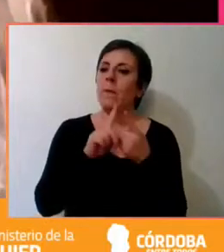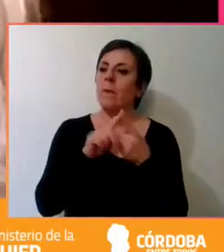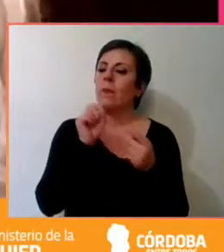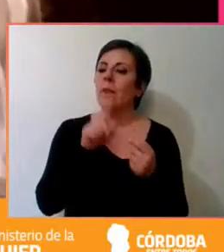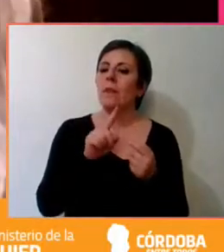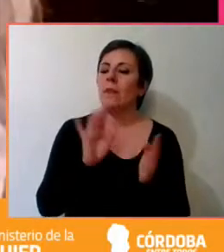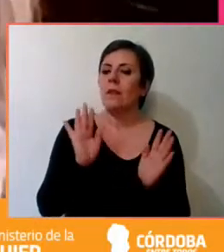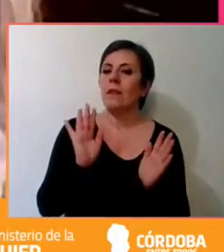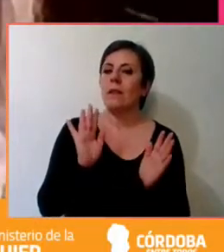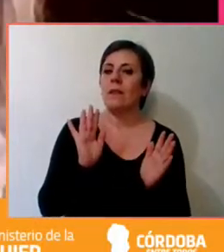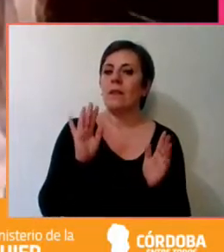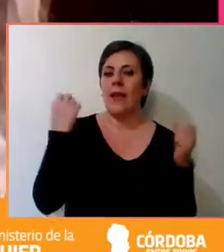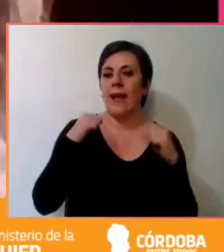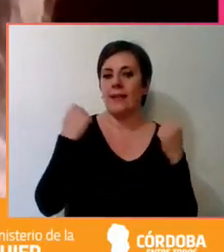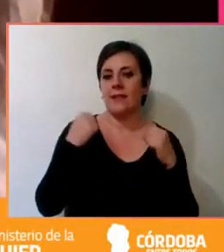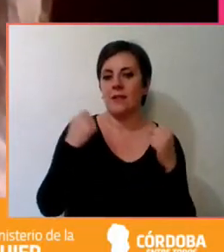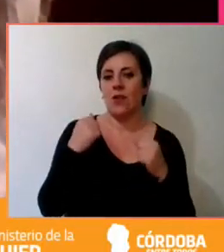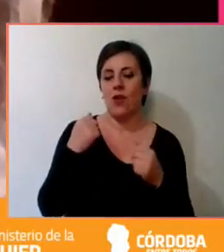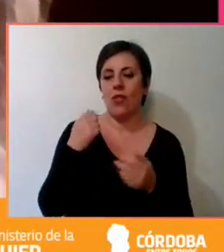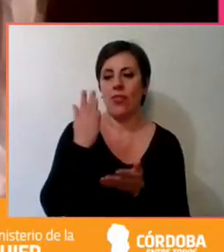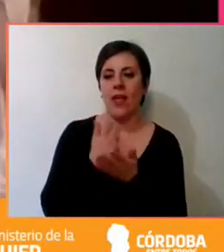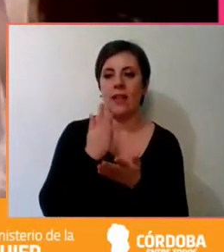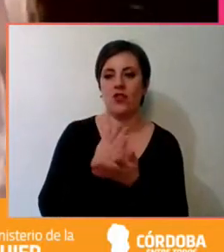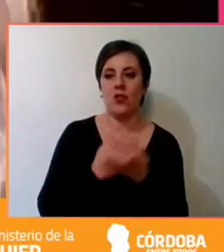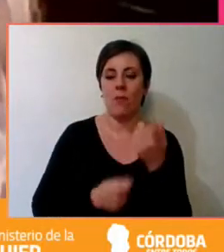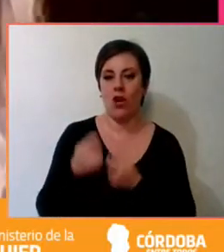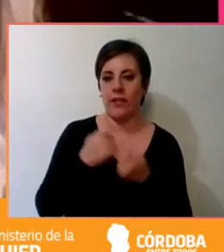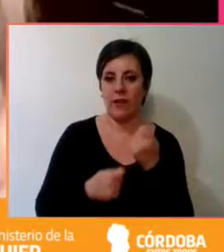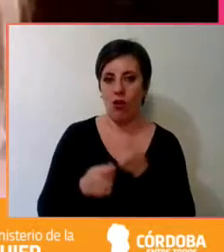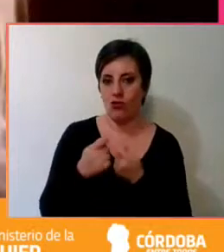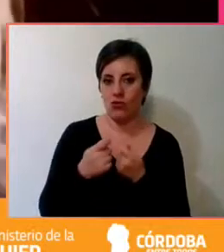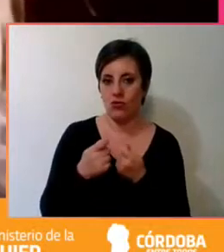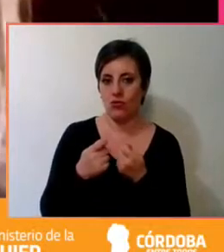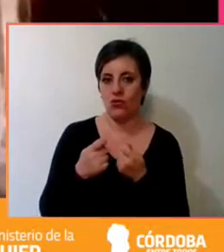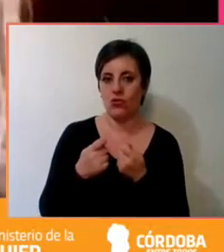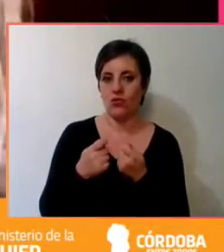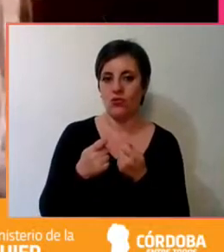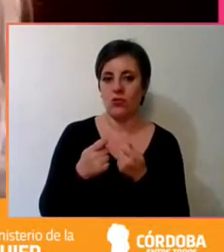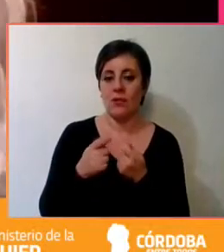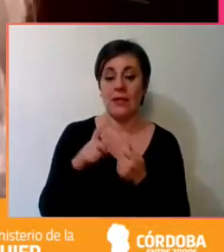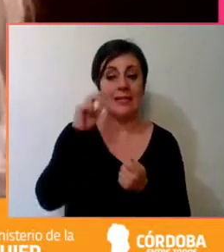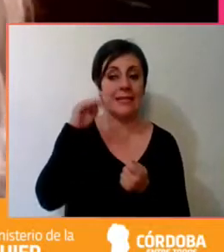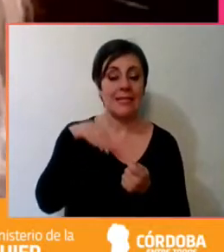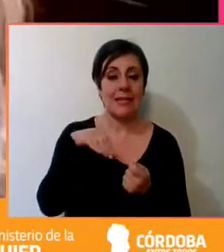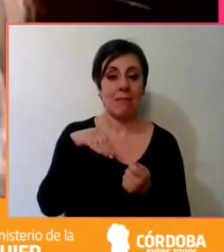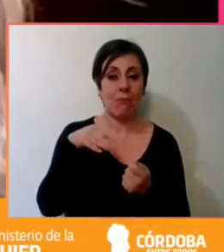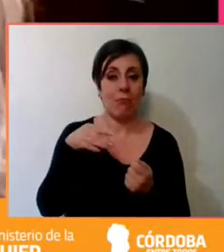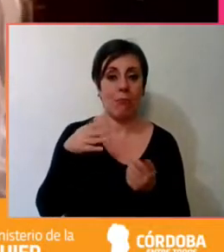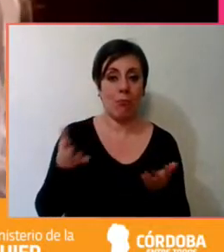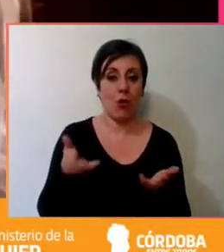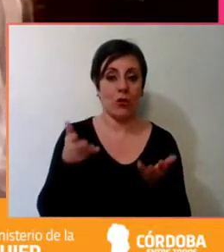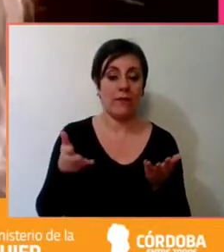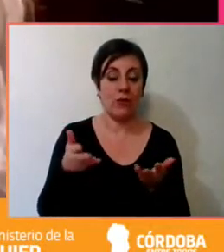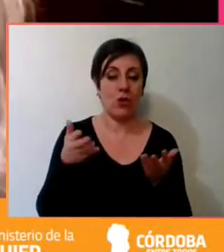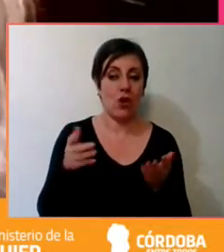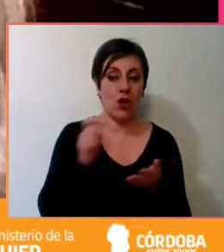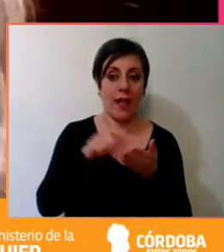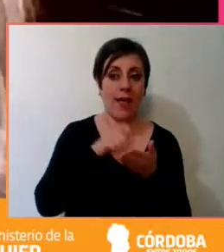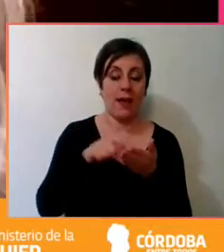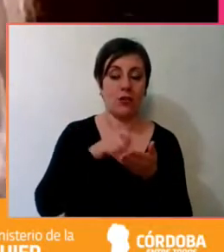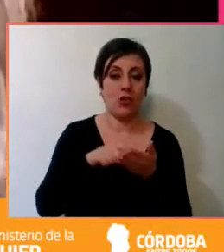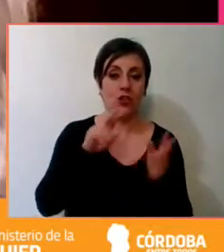este ejercicio de los derechos políticos. Cuando decía que la CIM motivó y redactó el tema